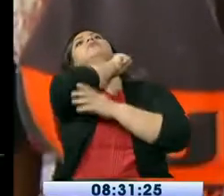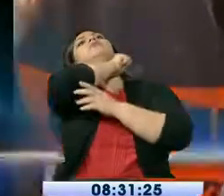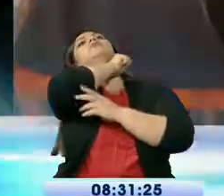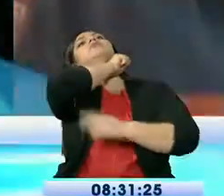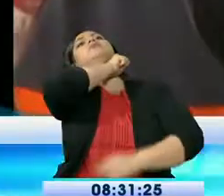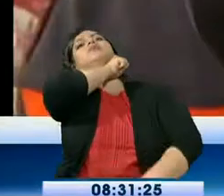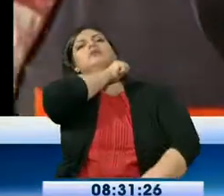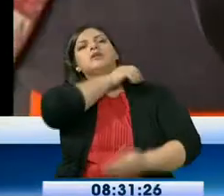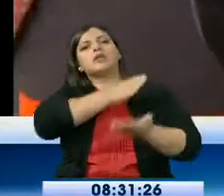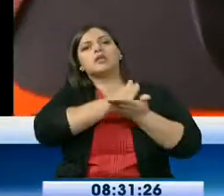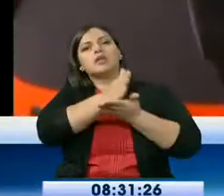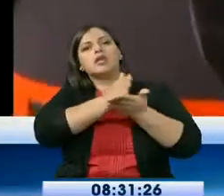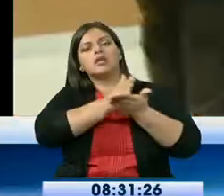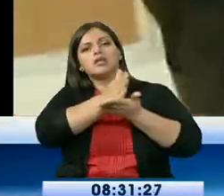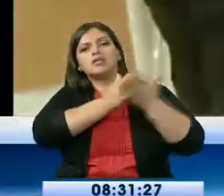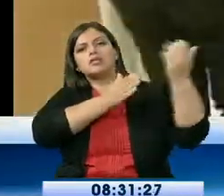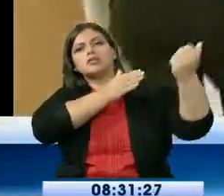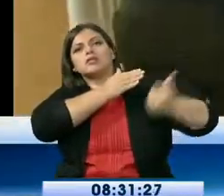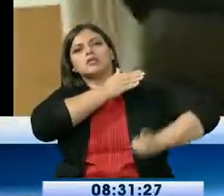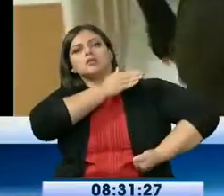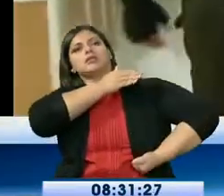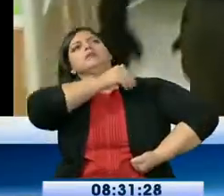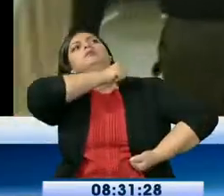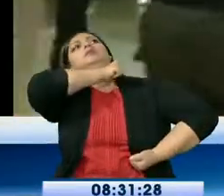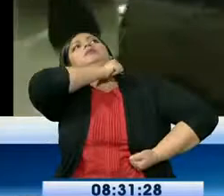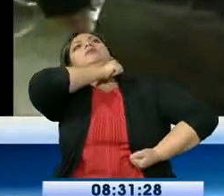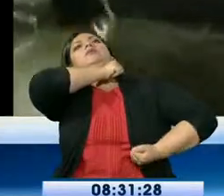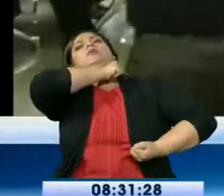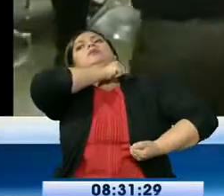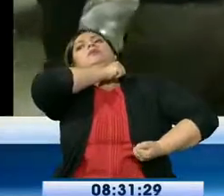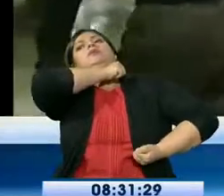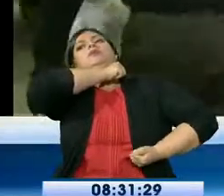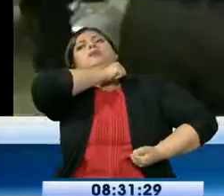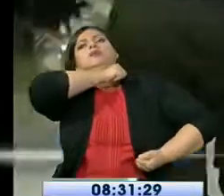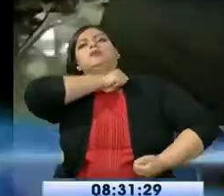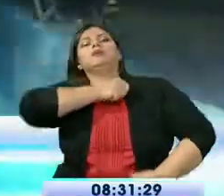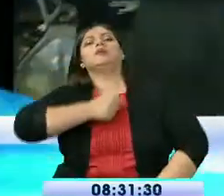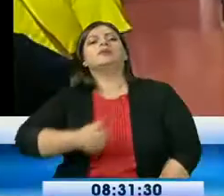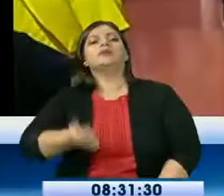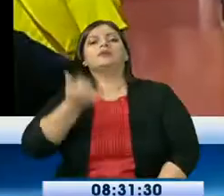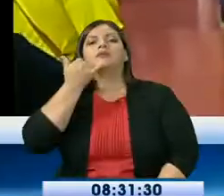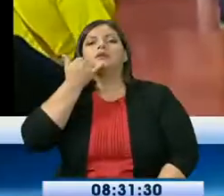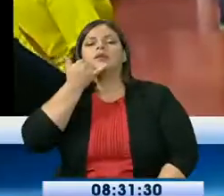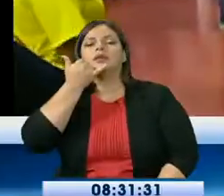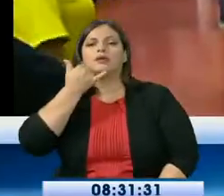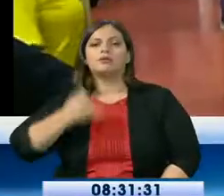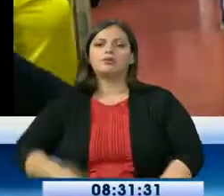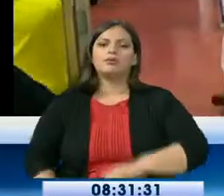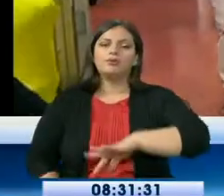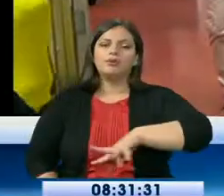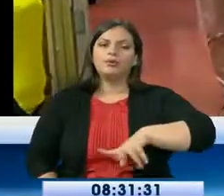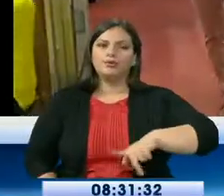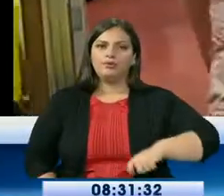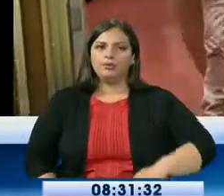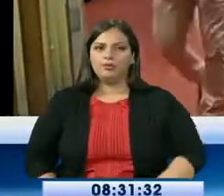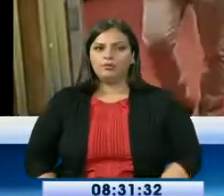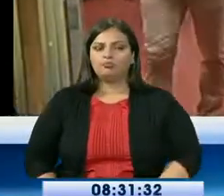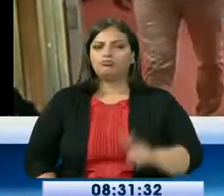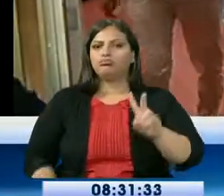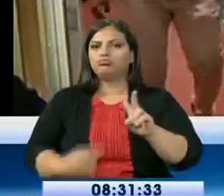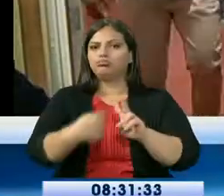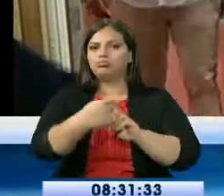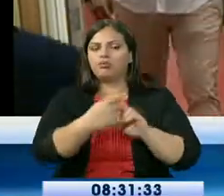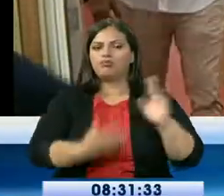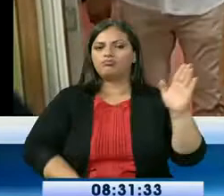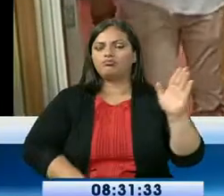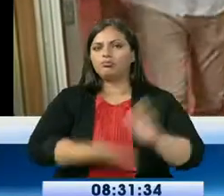estómago y me quitaron las cosas. Luego pretendían escapar en un bus. Y gracias a las unidades que